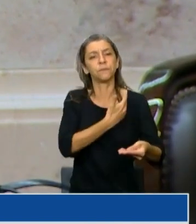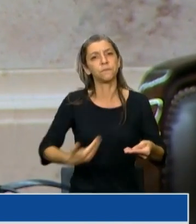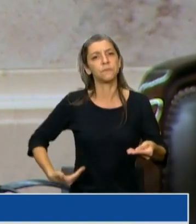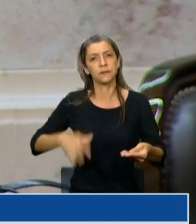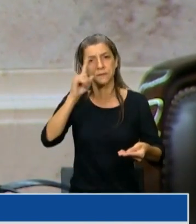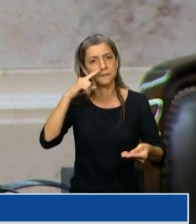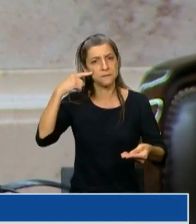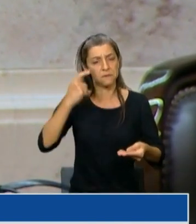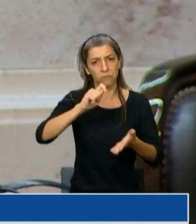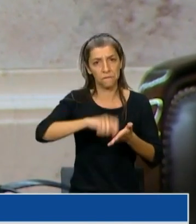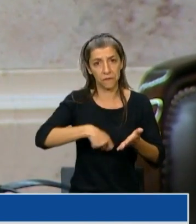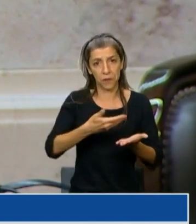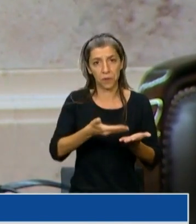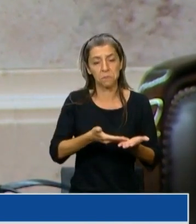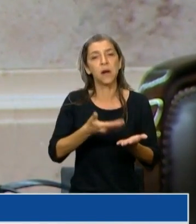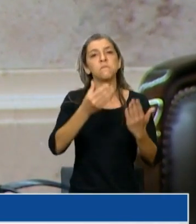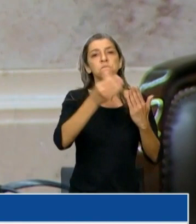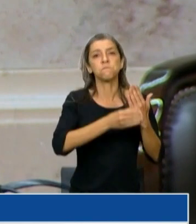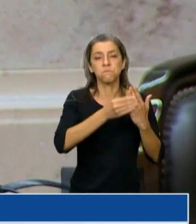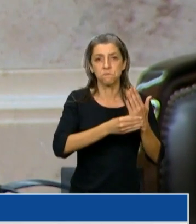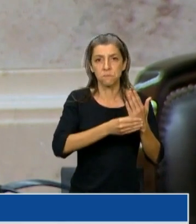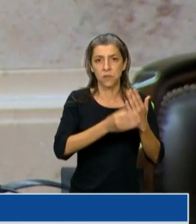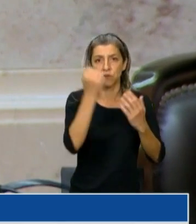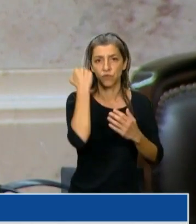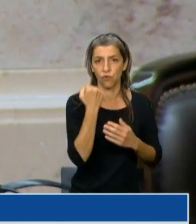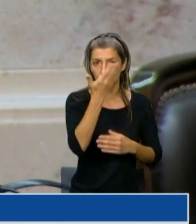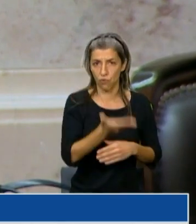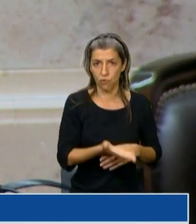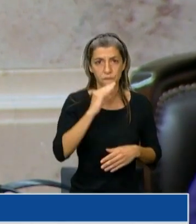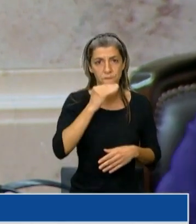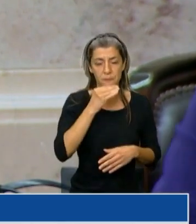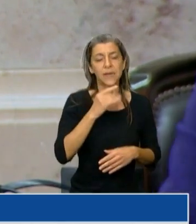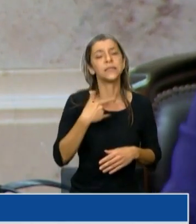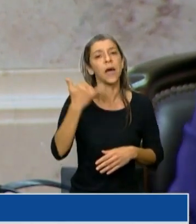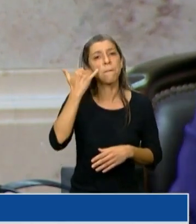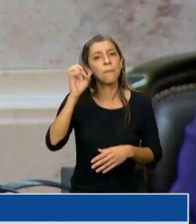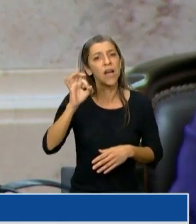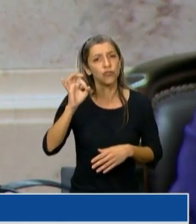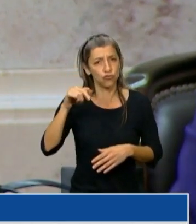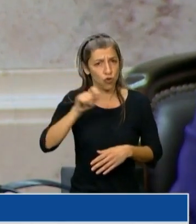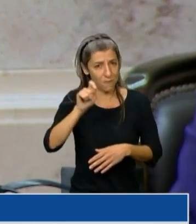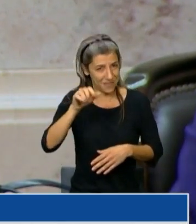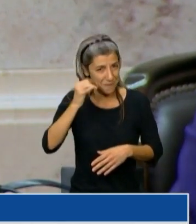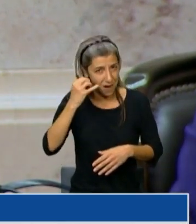Alberto Fernández, y el ministro de Economía, Sergio Massa, en mayo de este año.